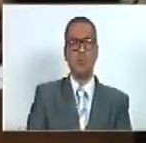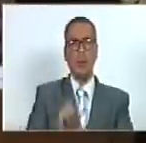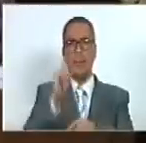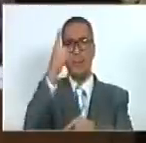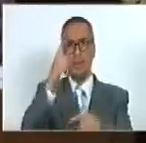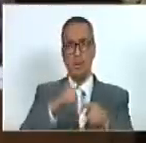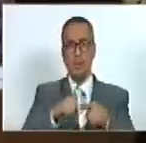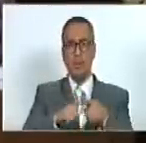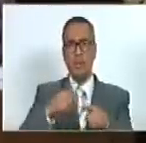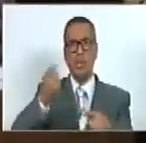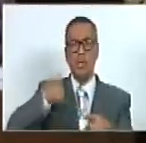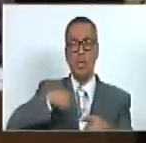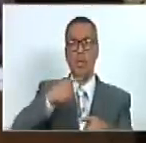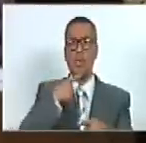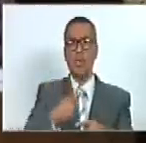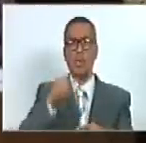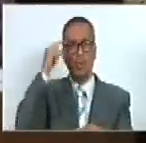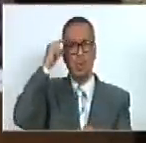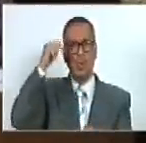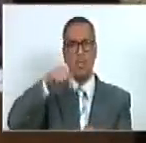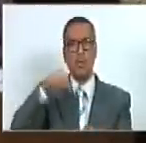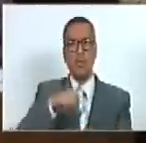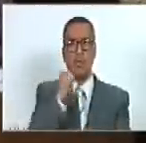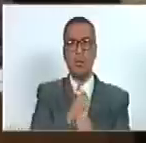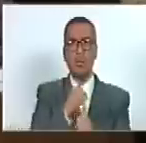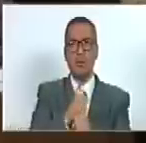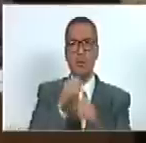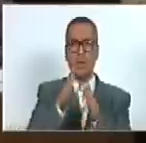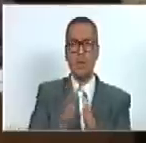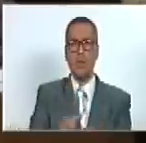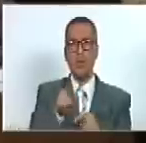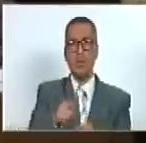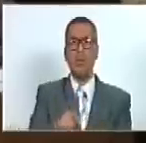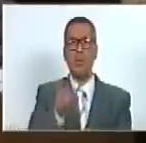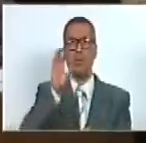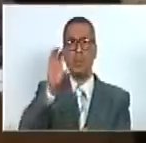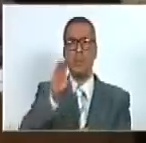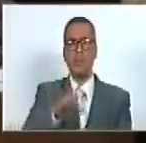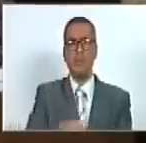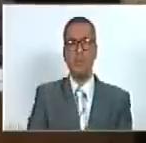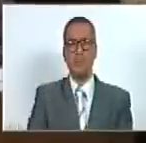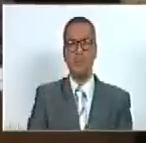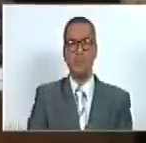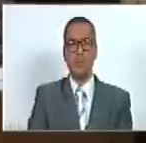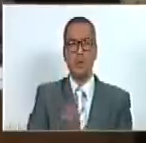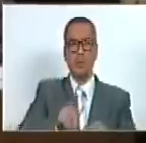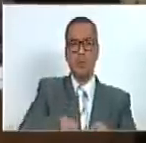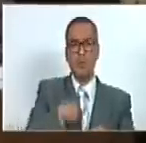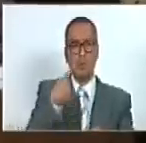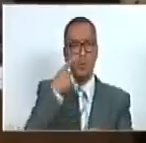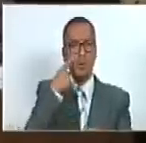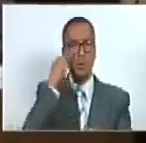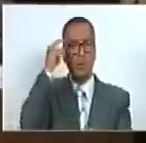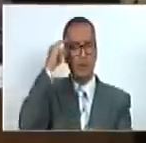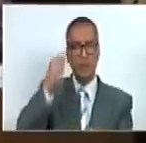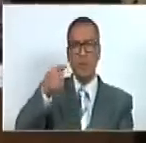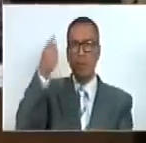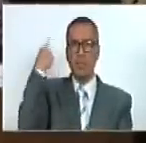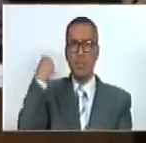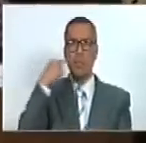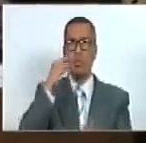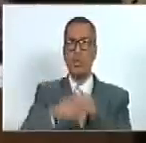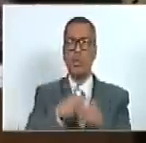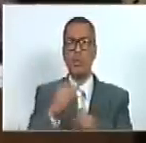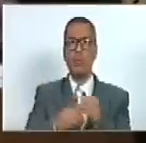que debemos destacar hoy, los trabajadores y trabajadoras de la patria, es que pudimos observar ayer cómo de